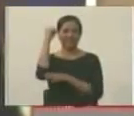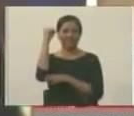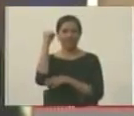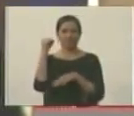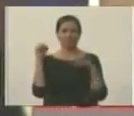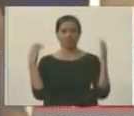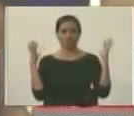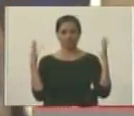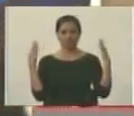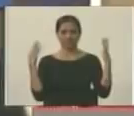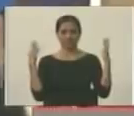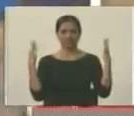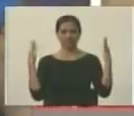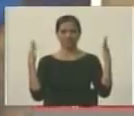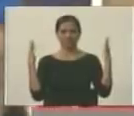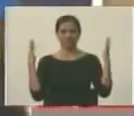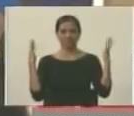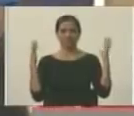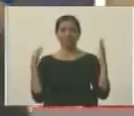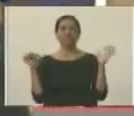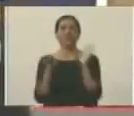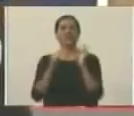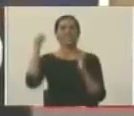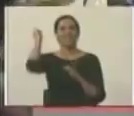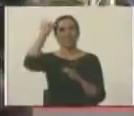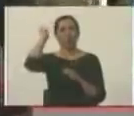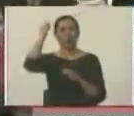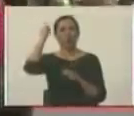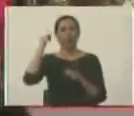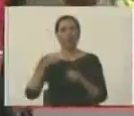Venceremos. Venceremos. ¿Dónde está Yaracuy?